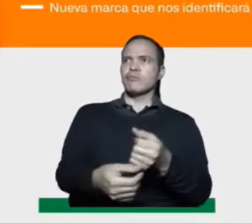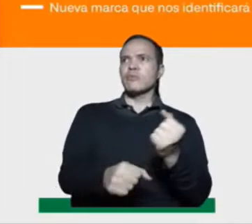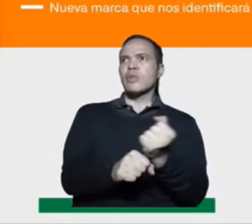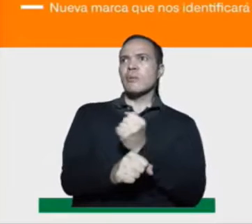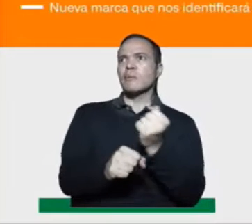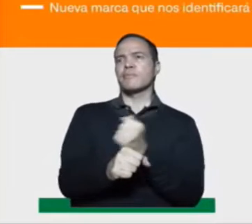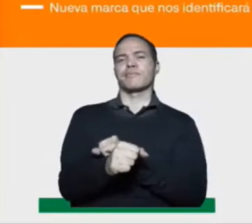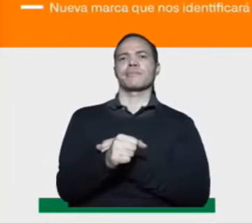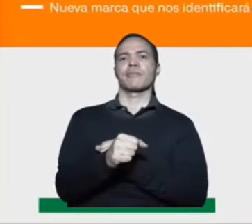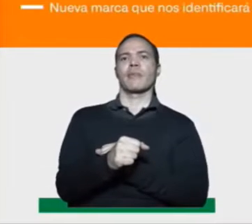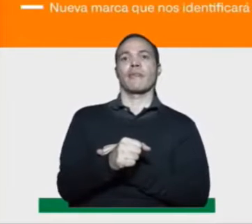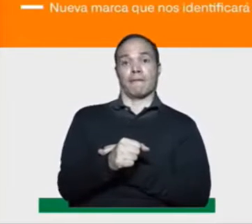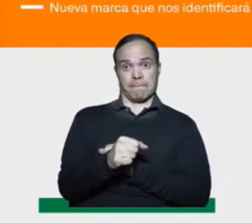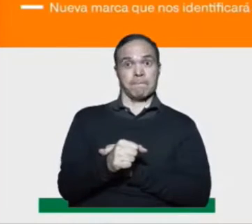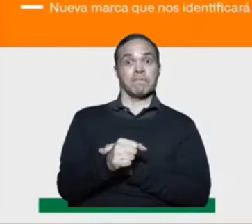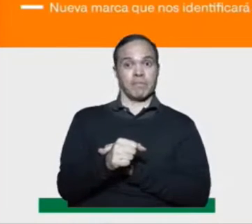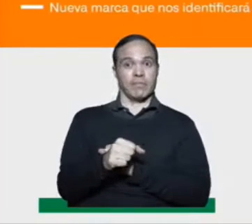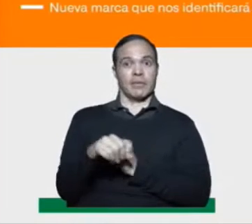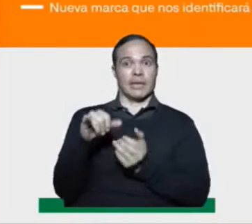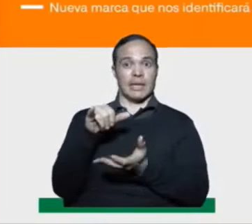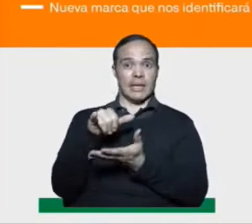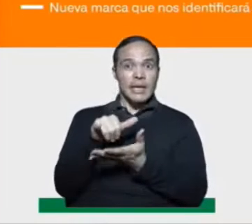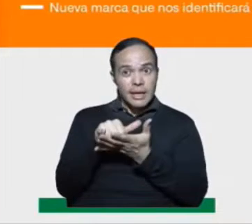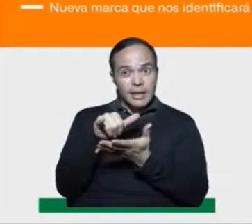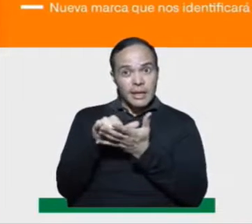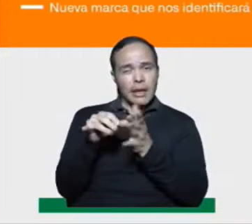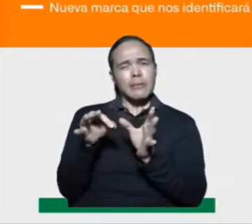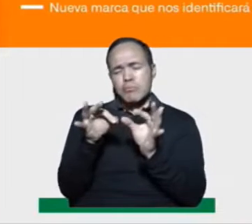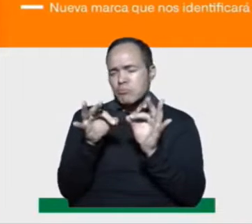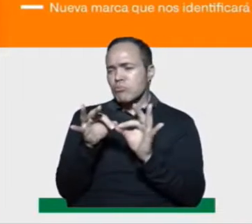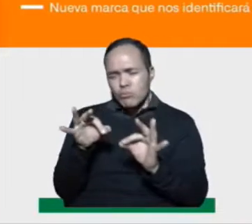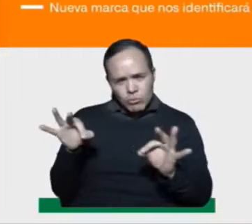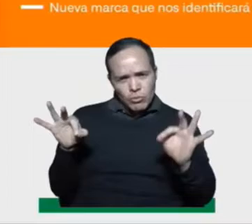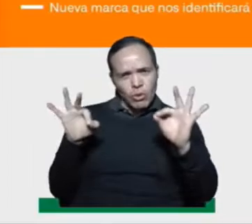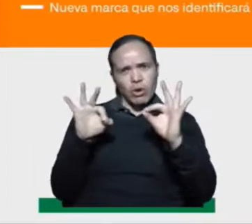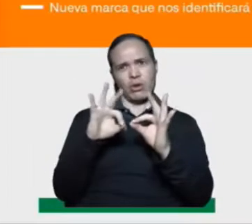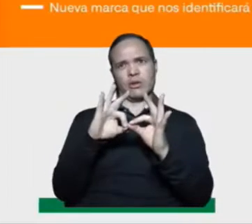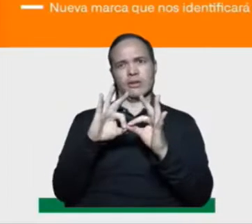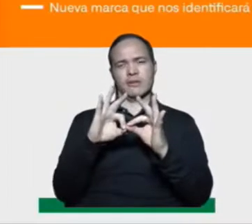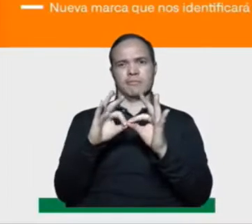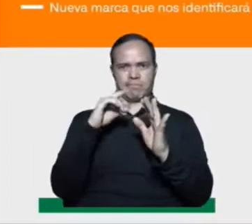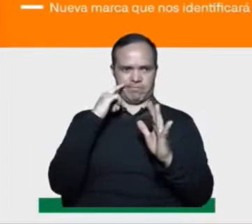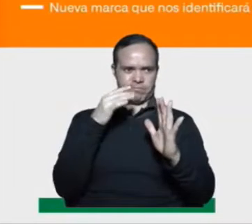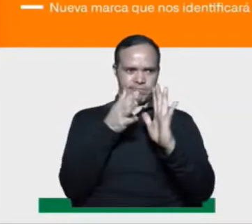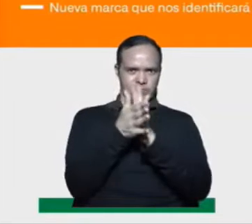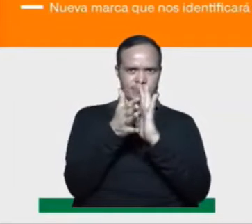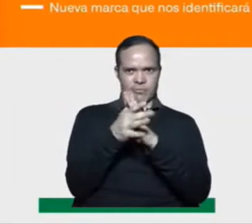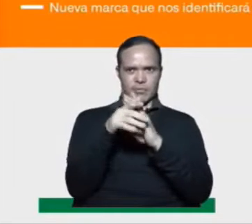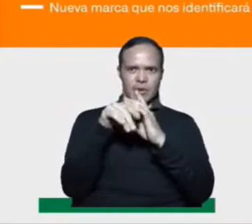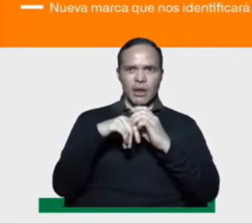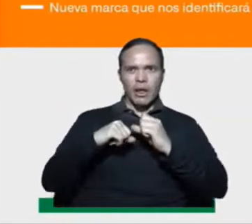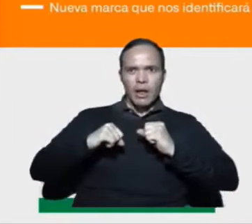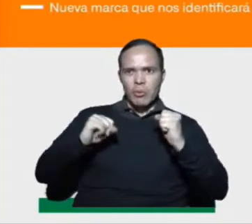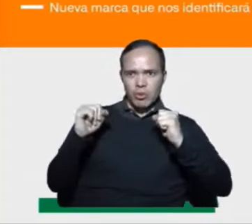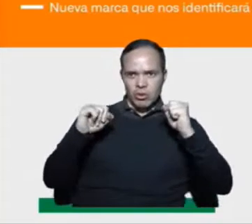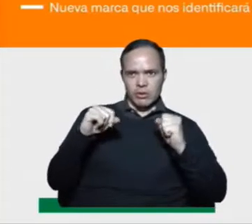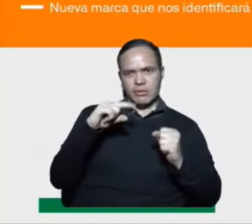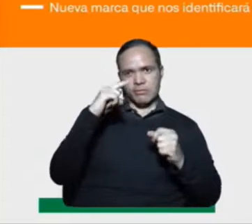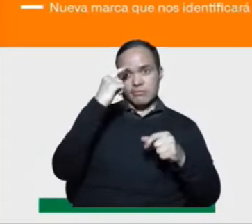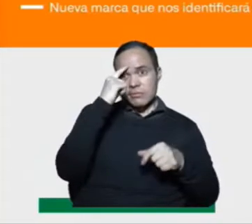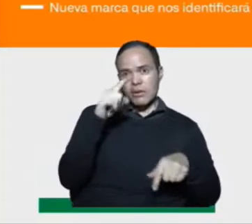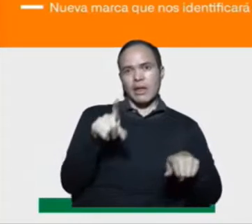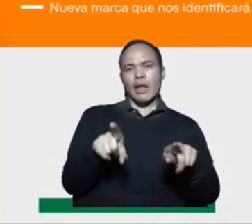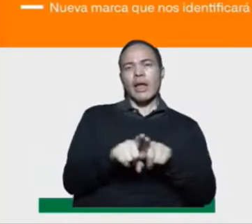Importante, y eso lo hemos aprendido, doctora Carola, a Bogotá. Era increíble que nosotros navegando en la industria del